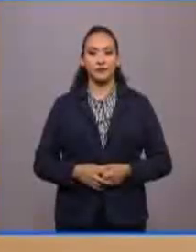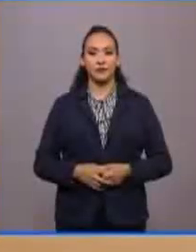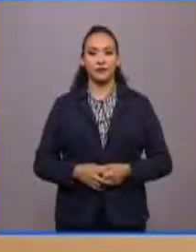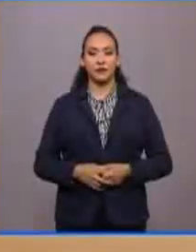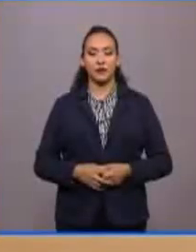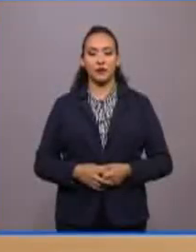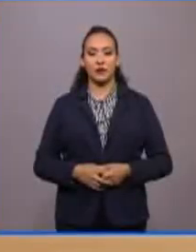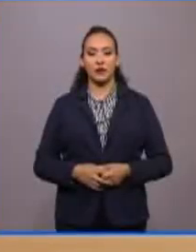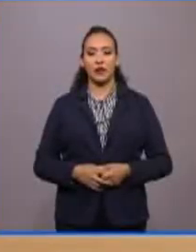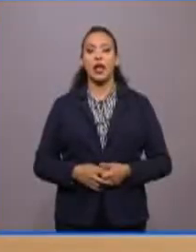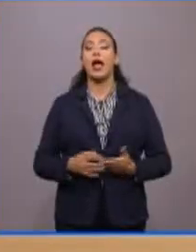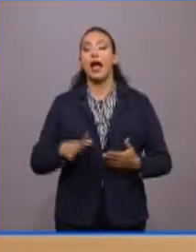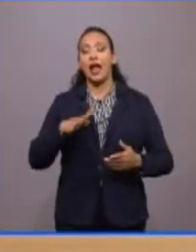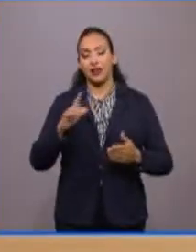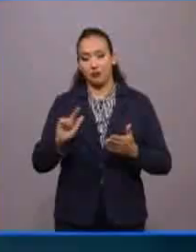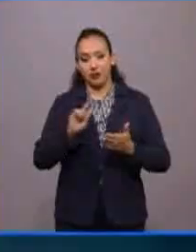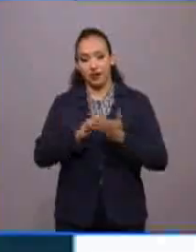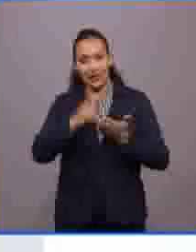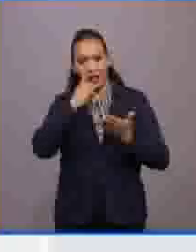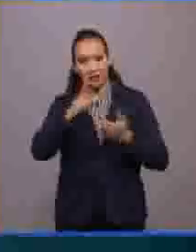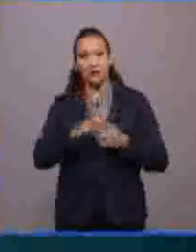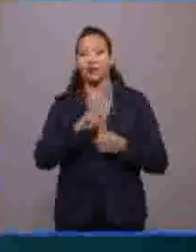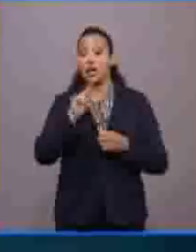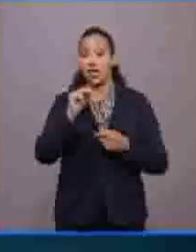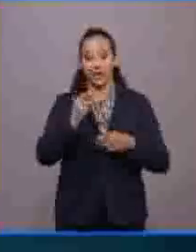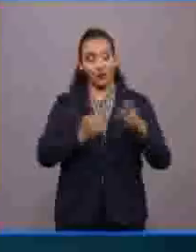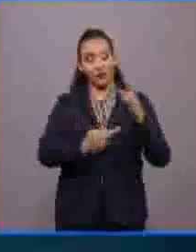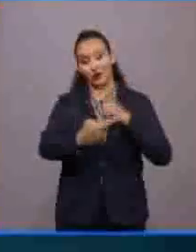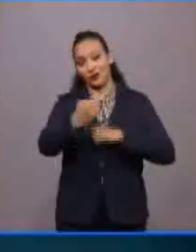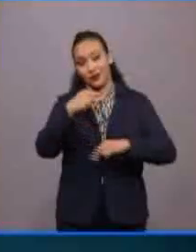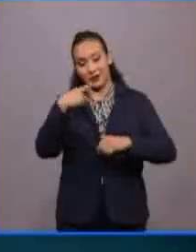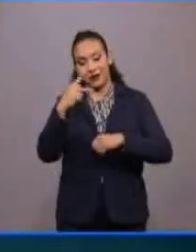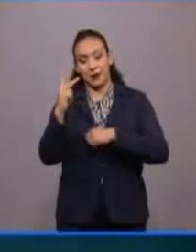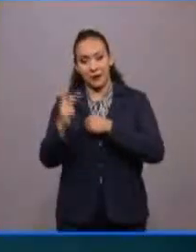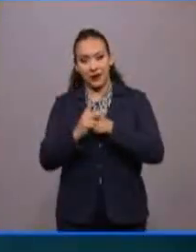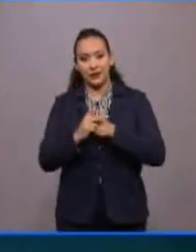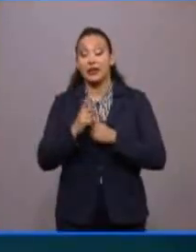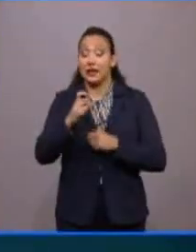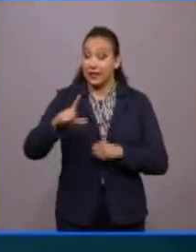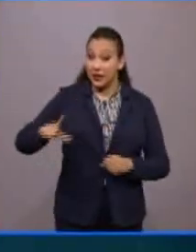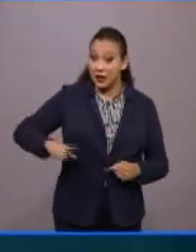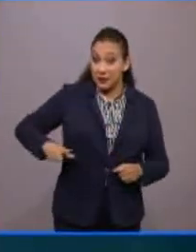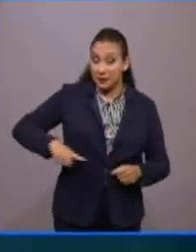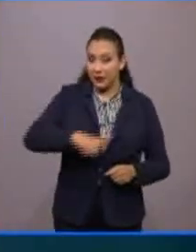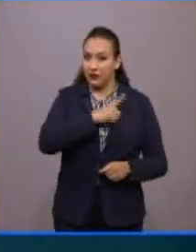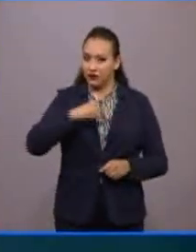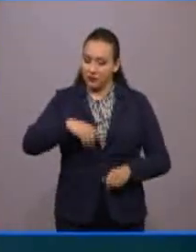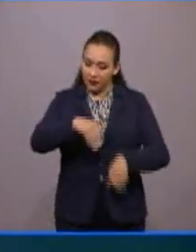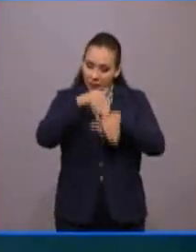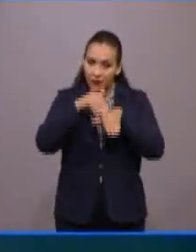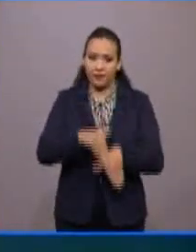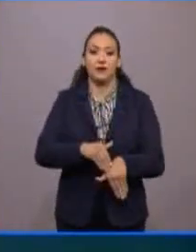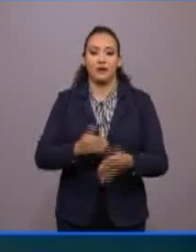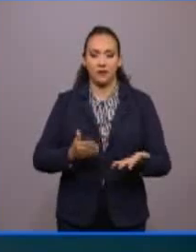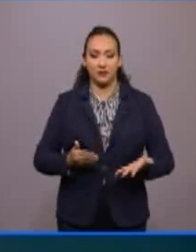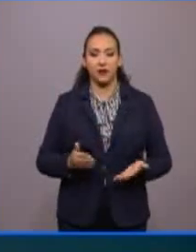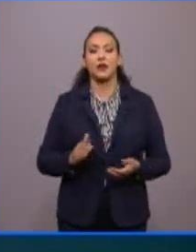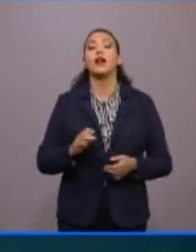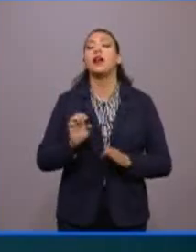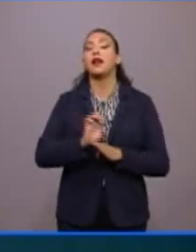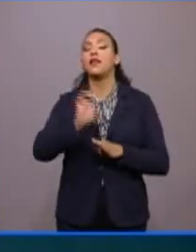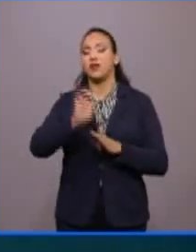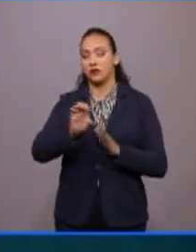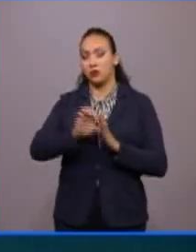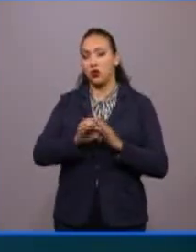El principio de no devolución es una obligación internacional que todos los estados deben respetar sin excepción, por lo que ninguna persona